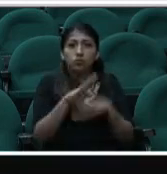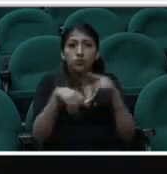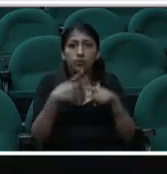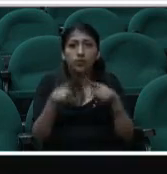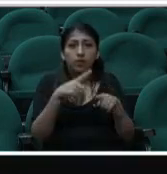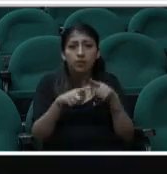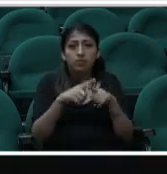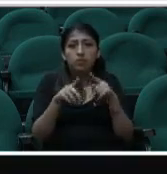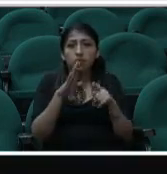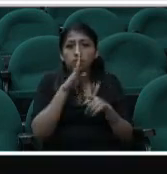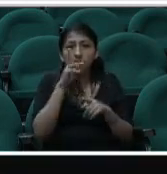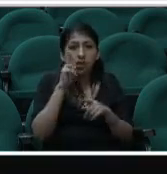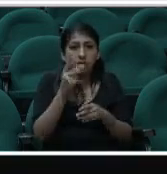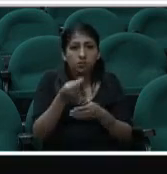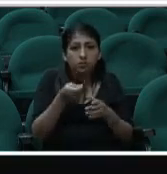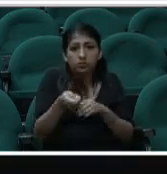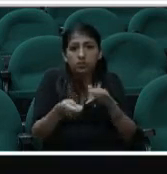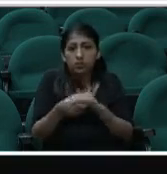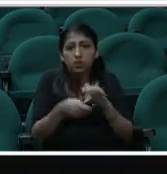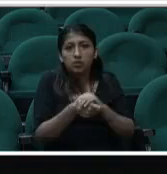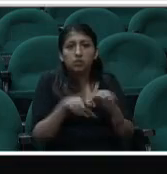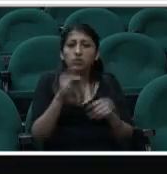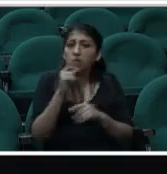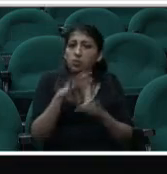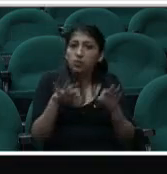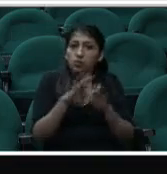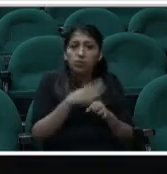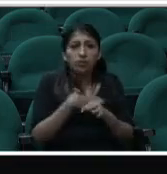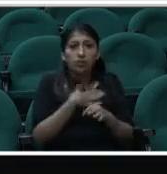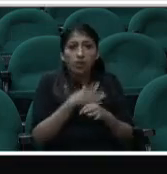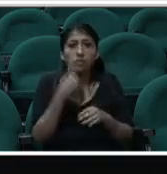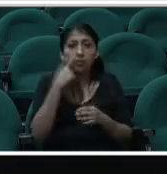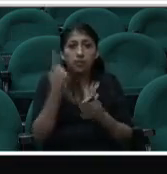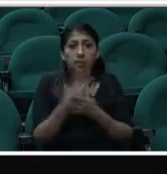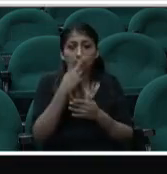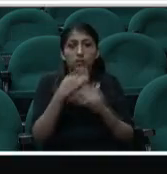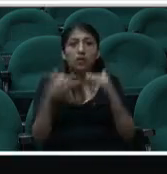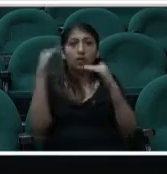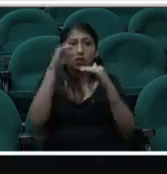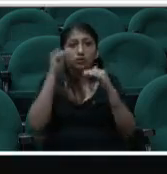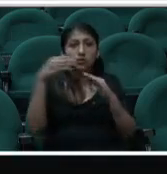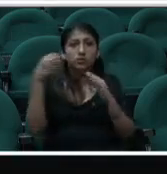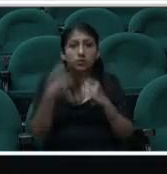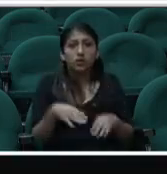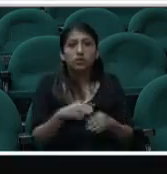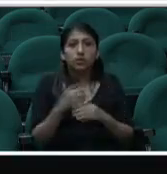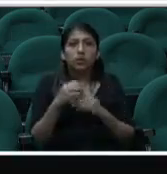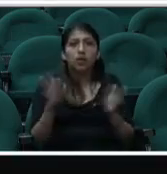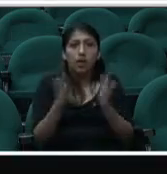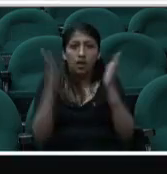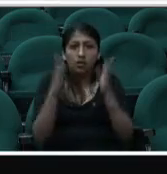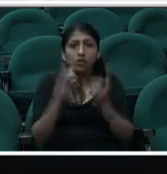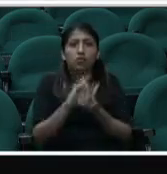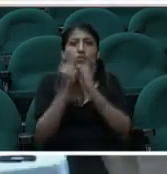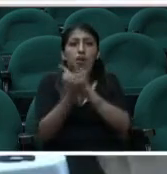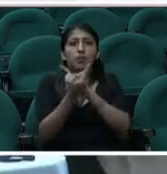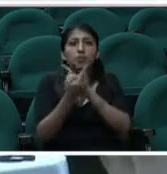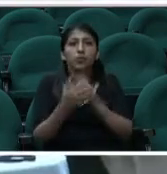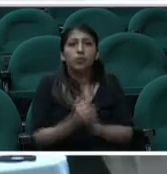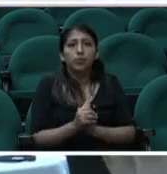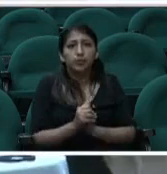maquinarias políticas de siempre te pido que me des esta oportunidad vamos a demostrar que los gigantes si caen ánimo que se viene el cambio